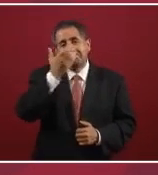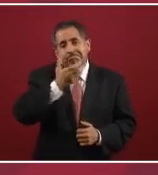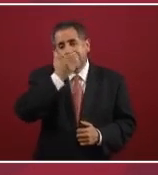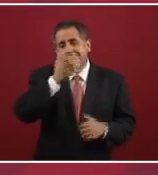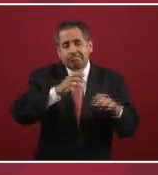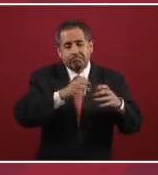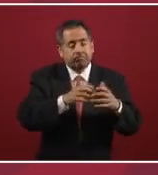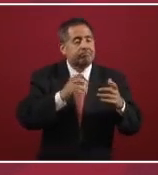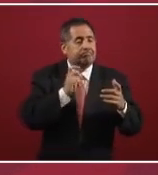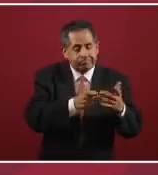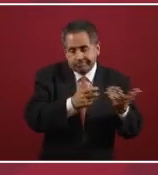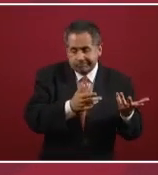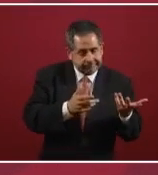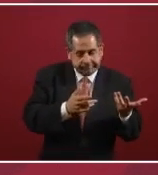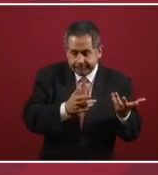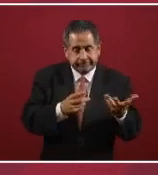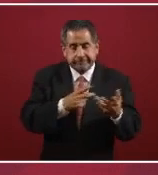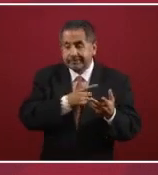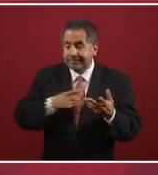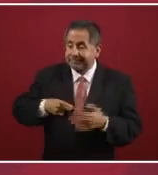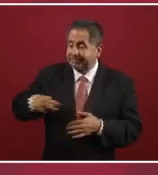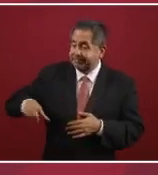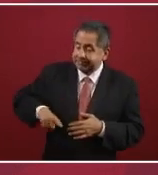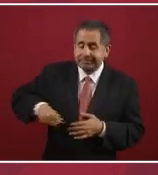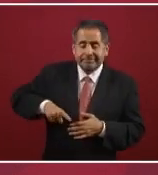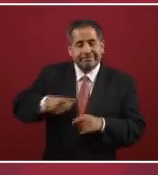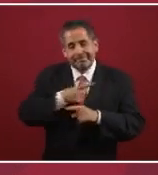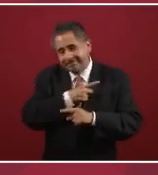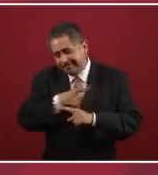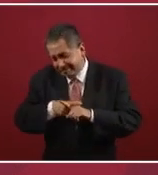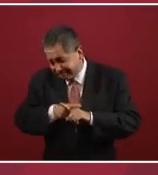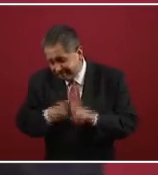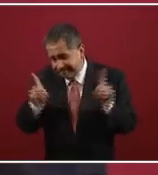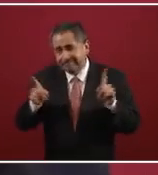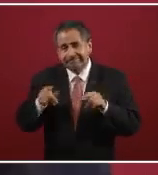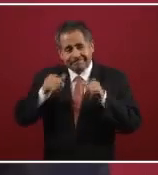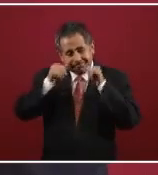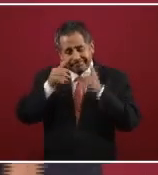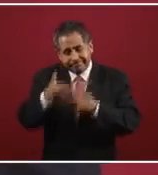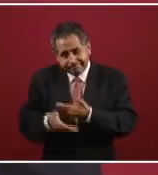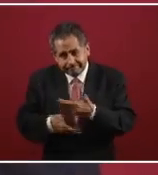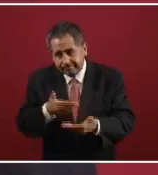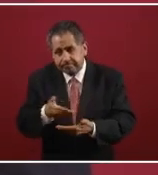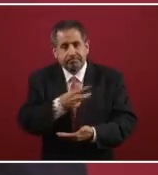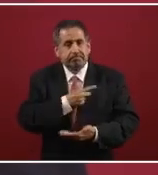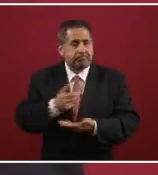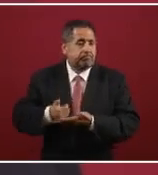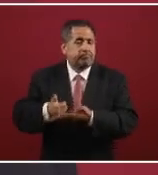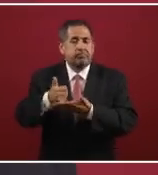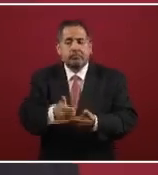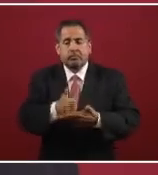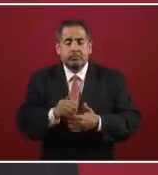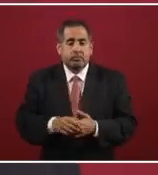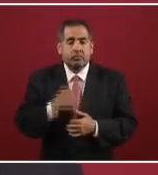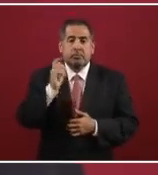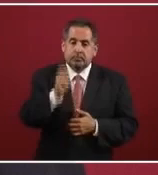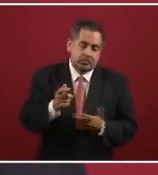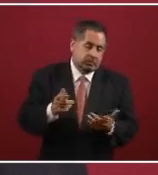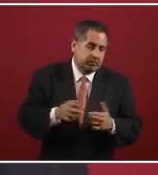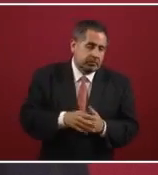el servidor público es otra cosa y eso todos tenemos que ayudar no quiere